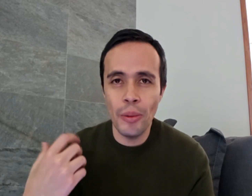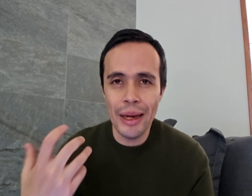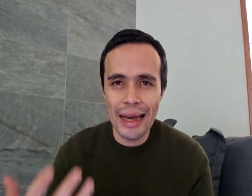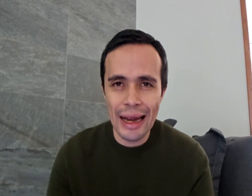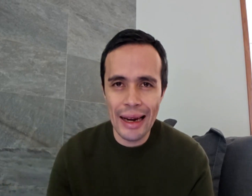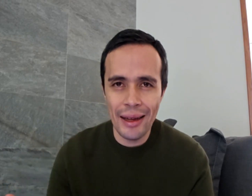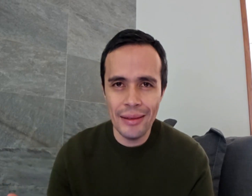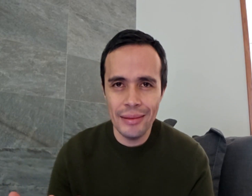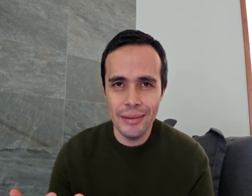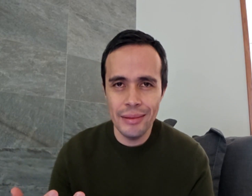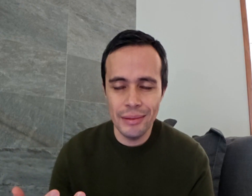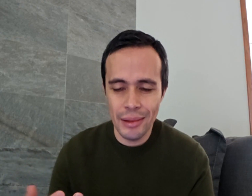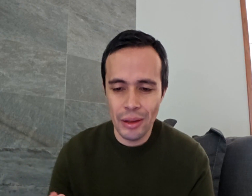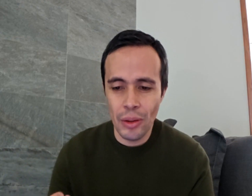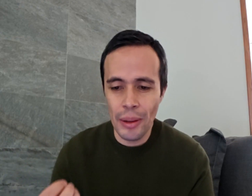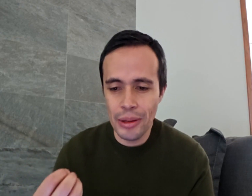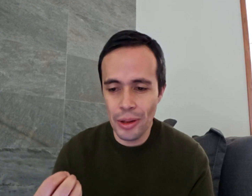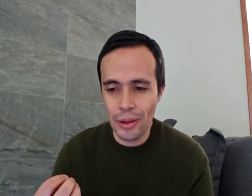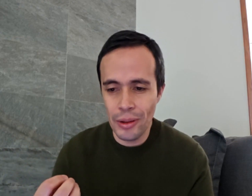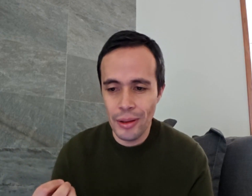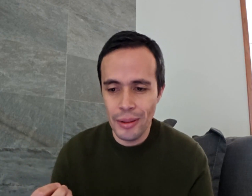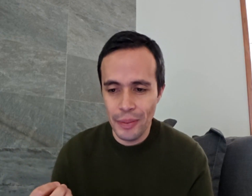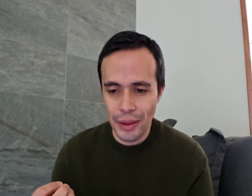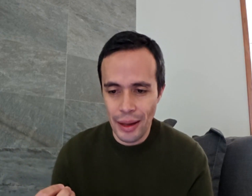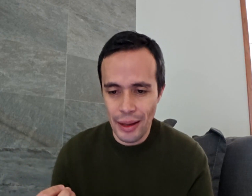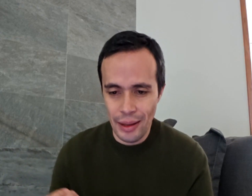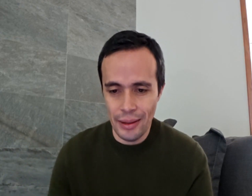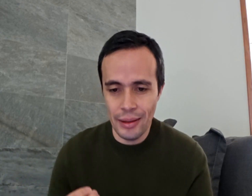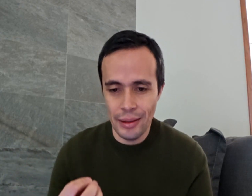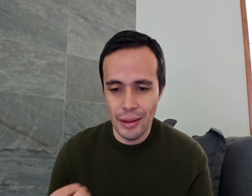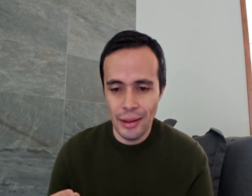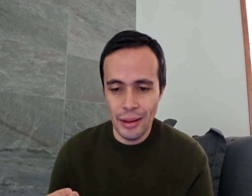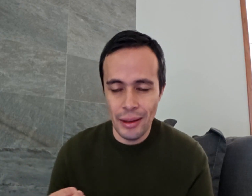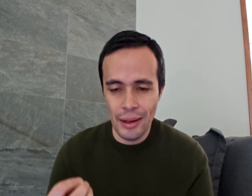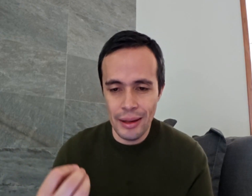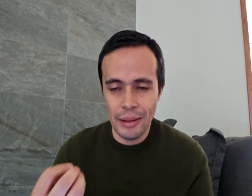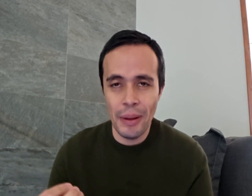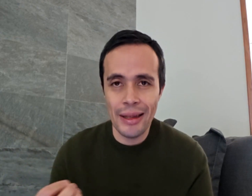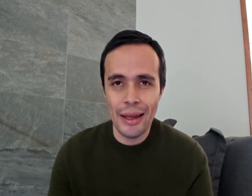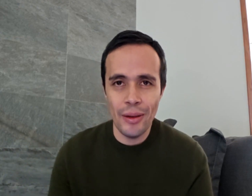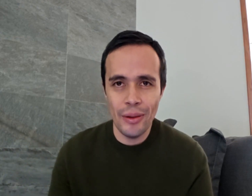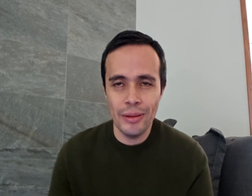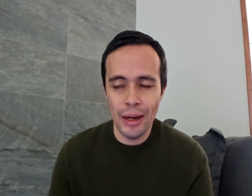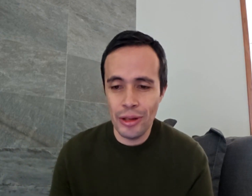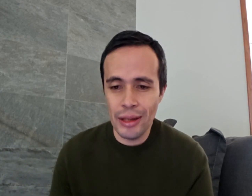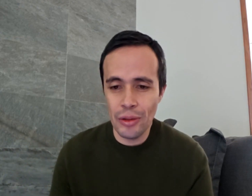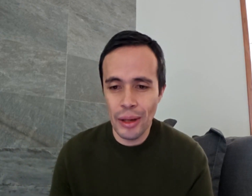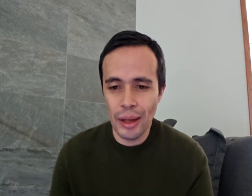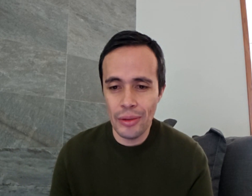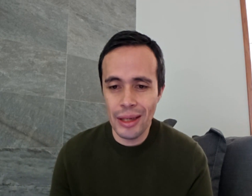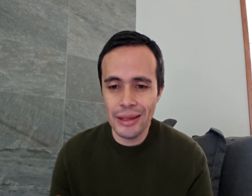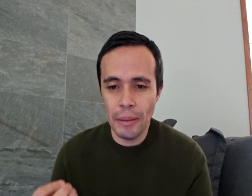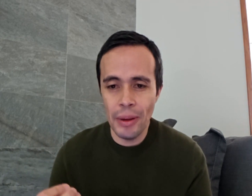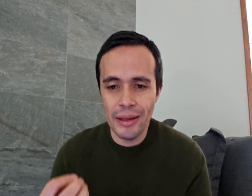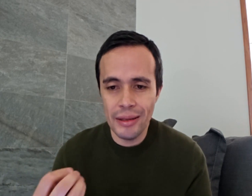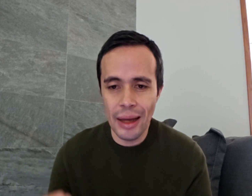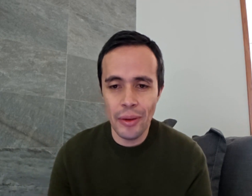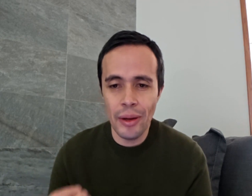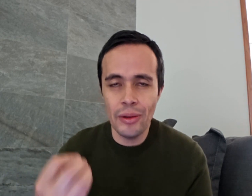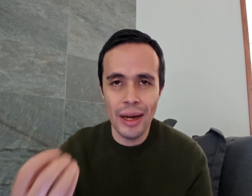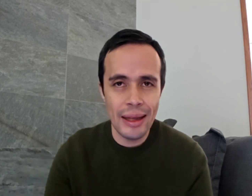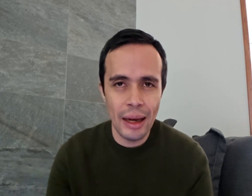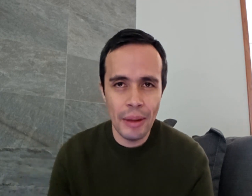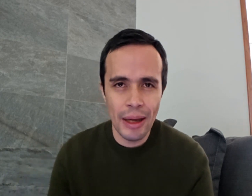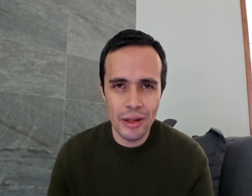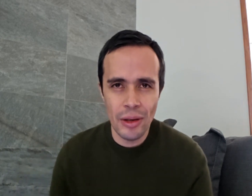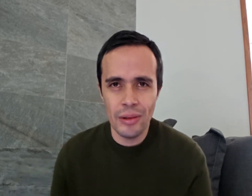visión republicana, con una visión de ese partido de los Estados Unidos que siempre ha estado